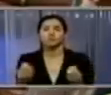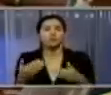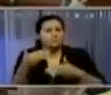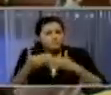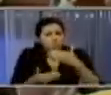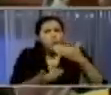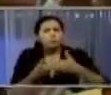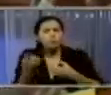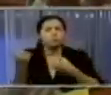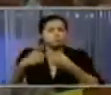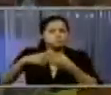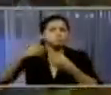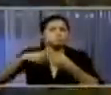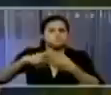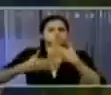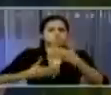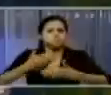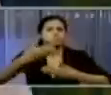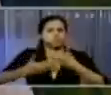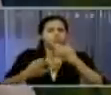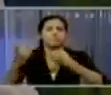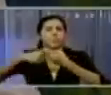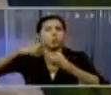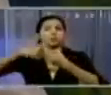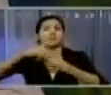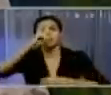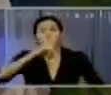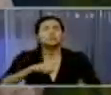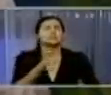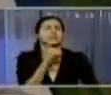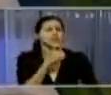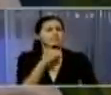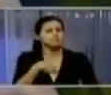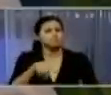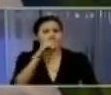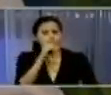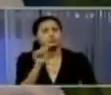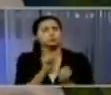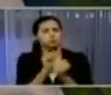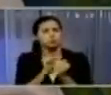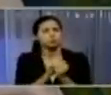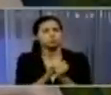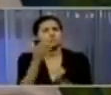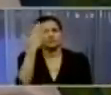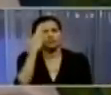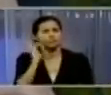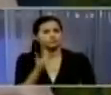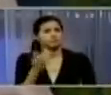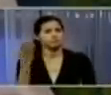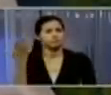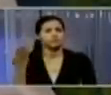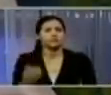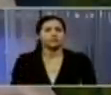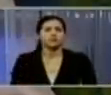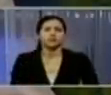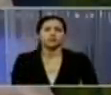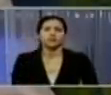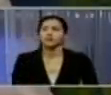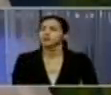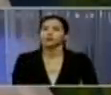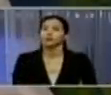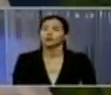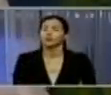progresiva, porque estamos en un año difícil, debemos saberlo, y no hemos